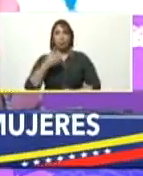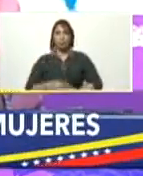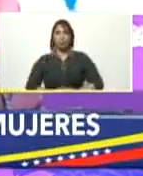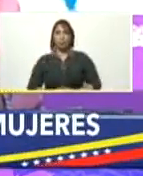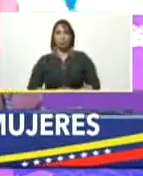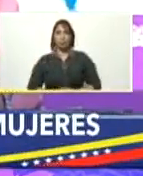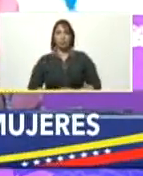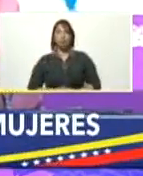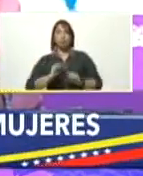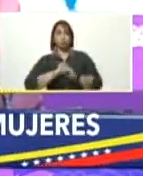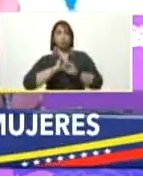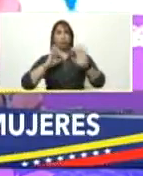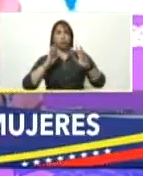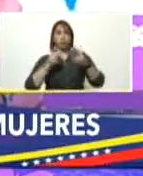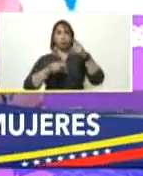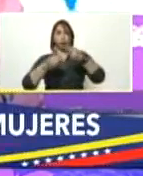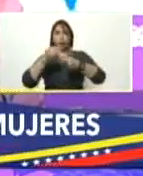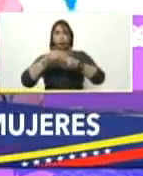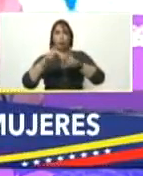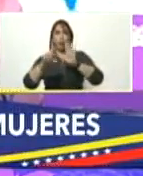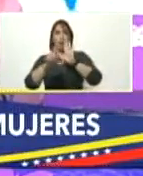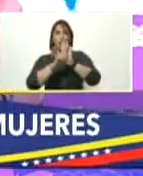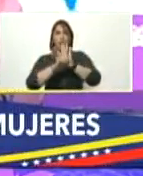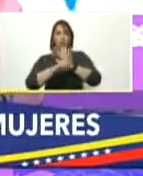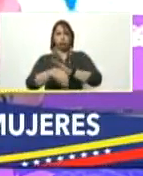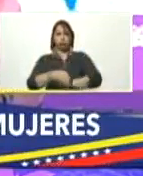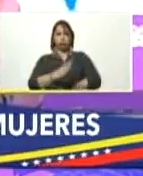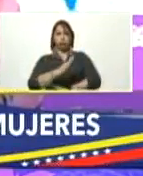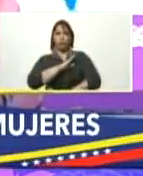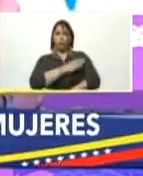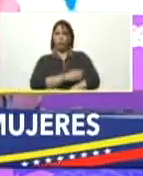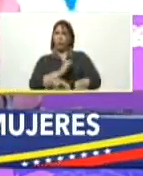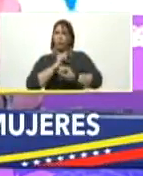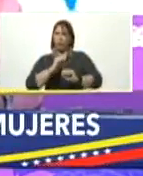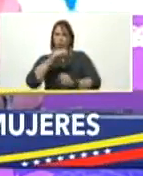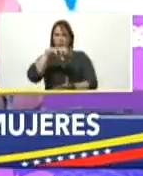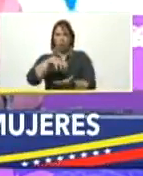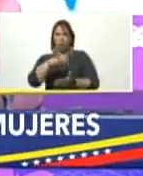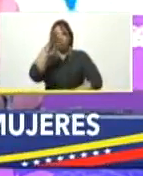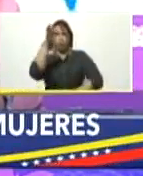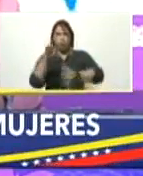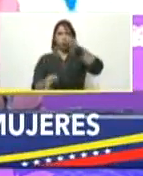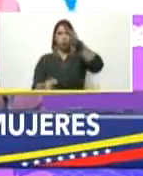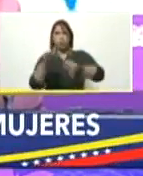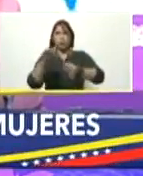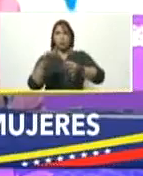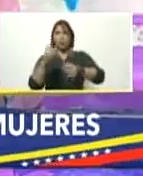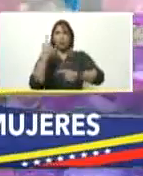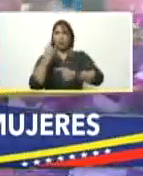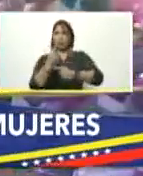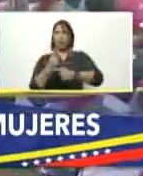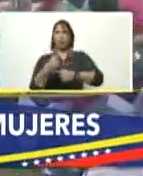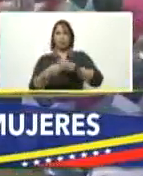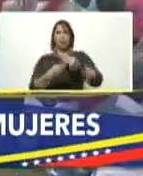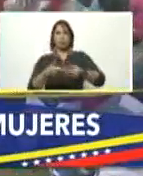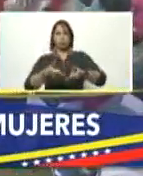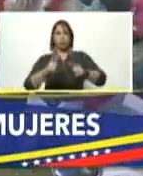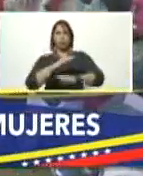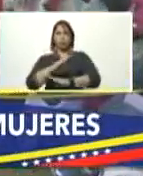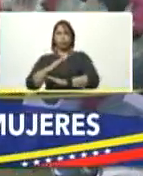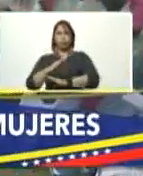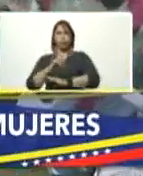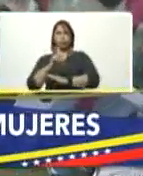Y claro, con la construcción de leyes severas y de un estado de justicia practicado